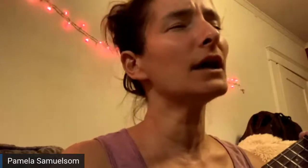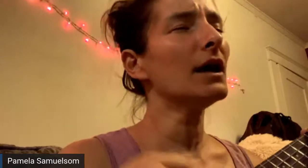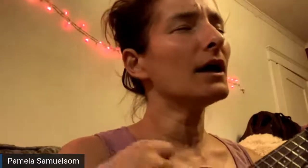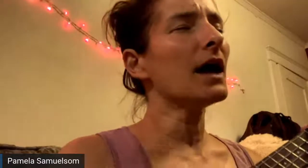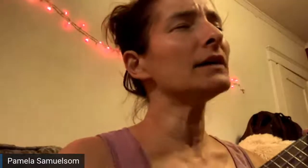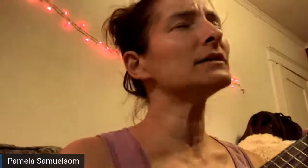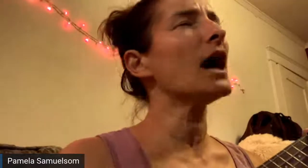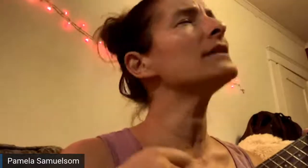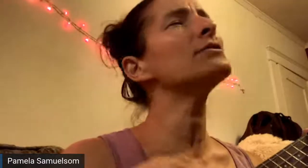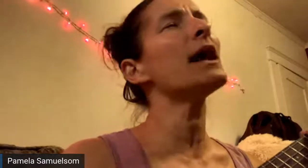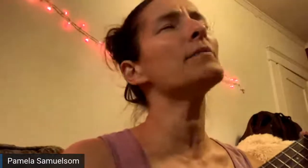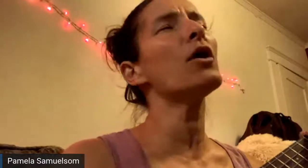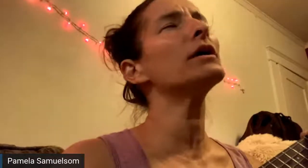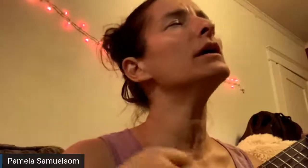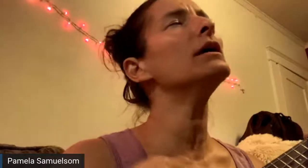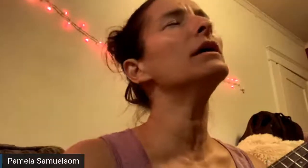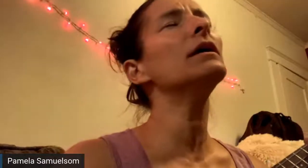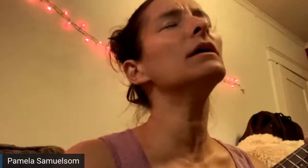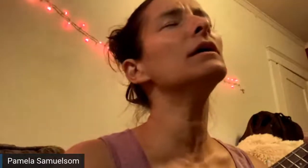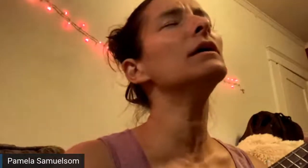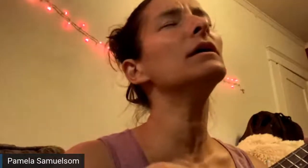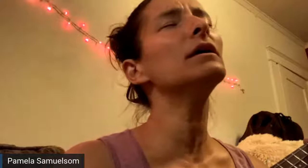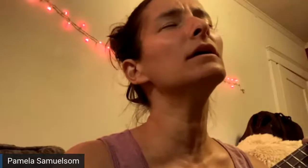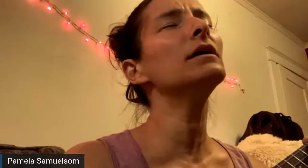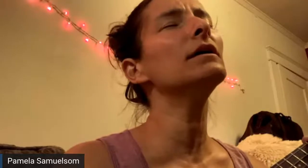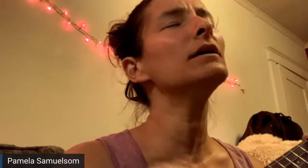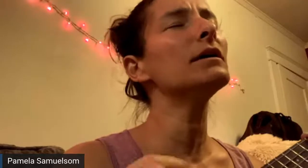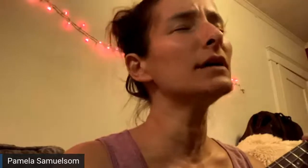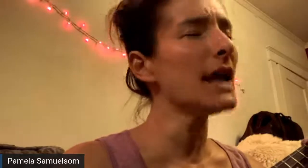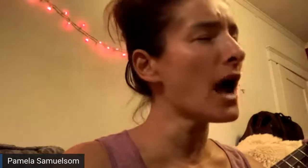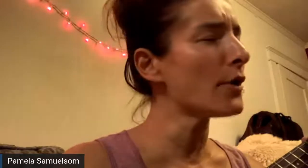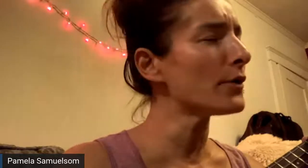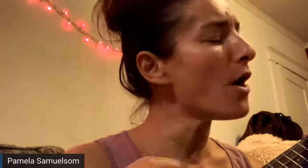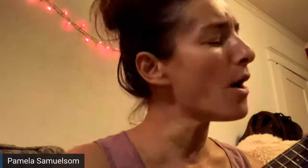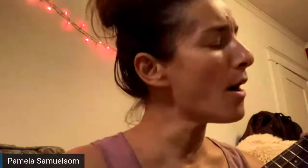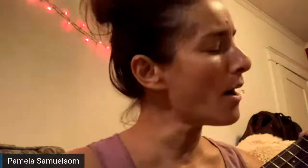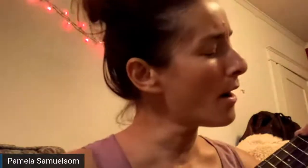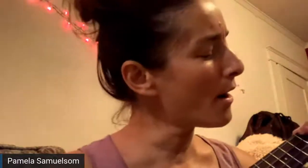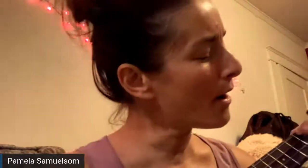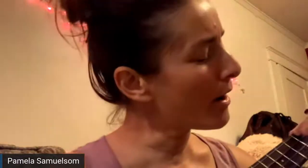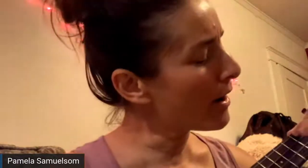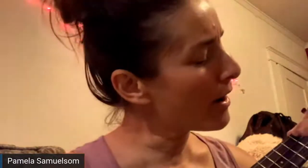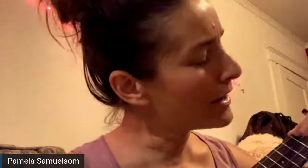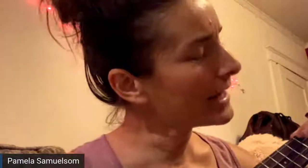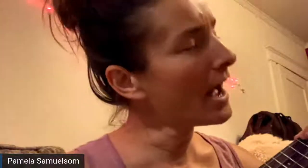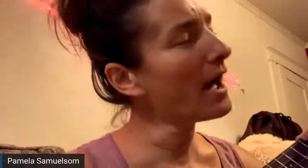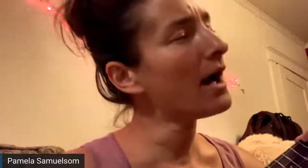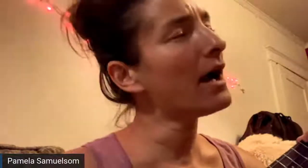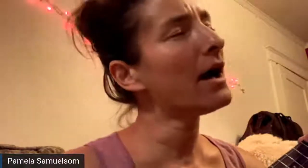lejos, cantando al morir la